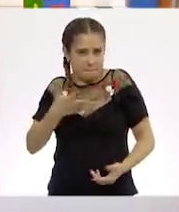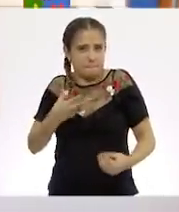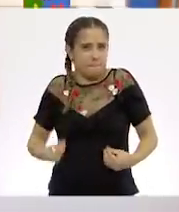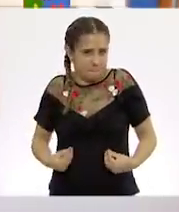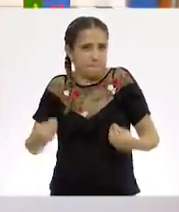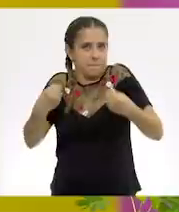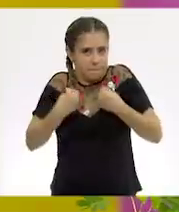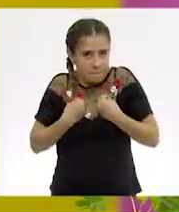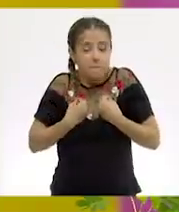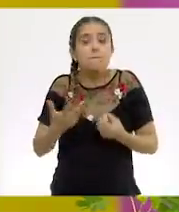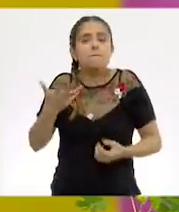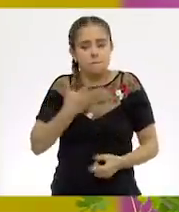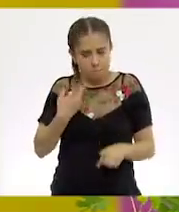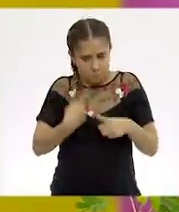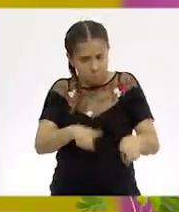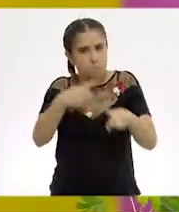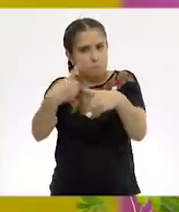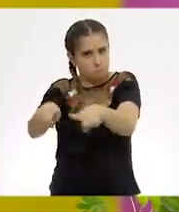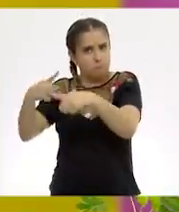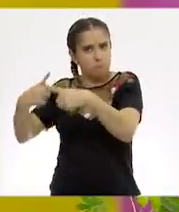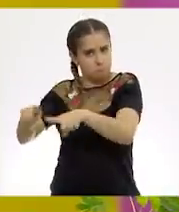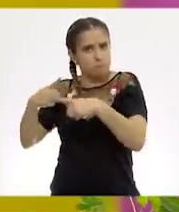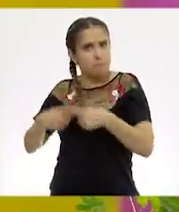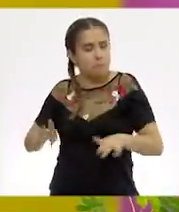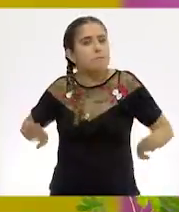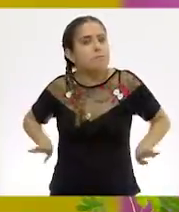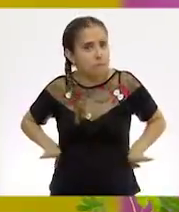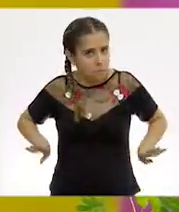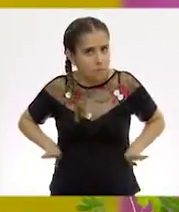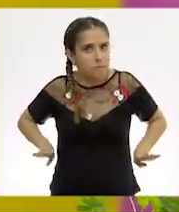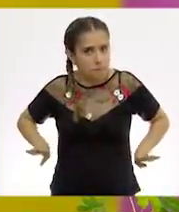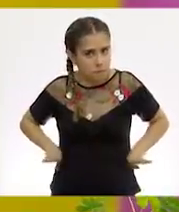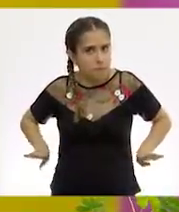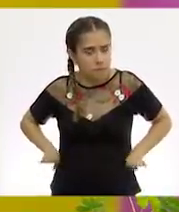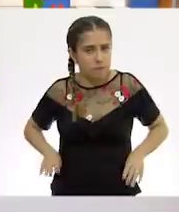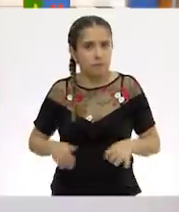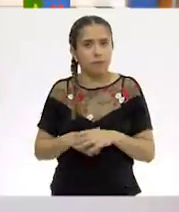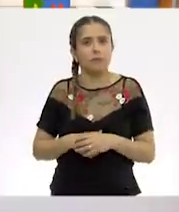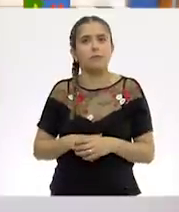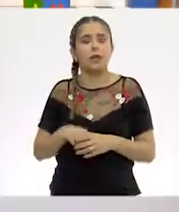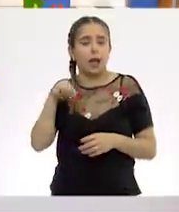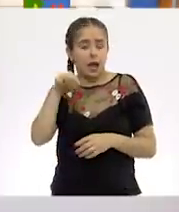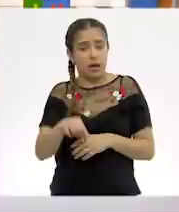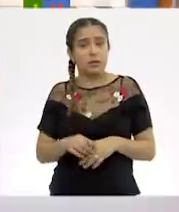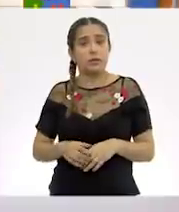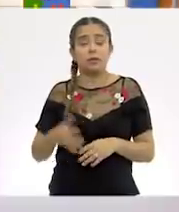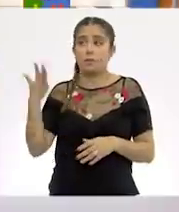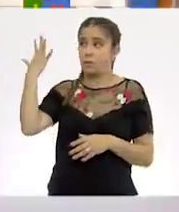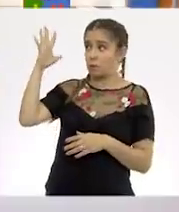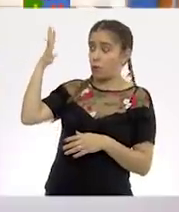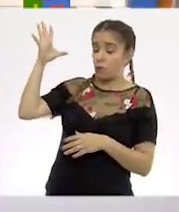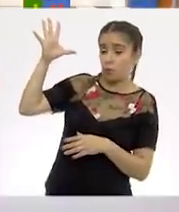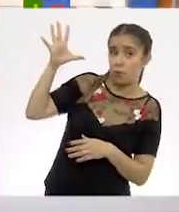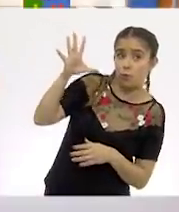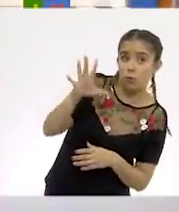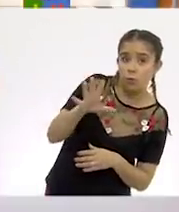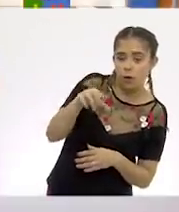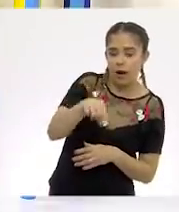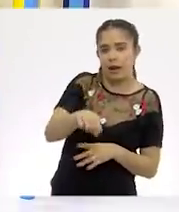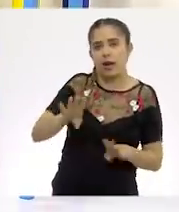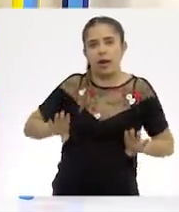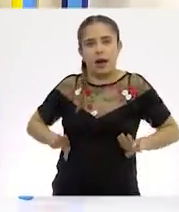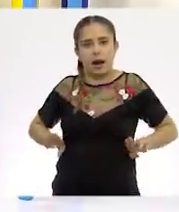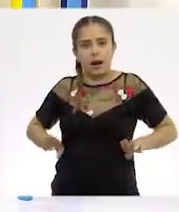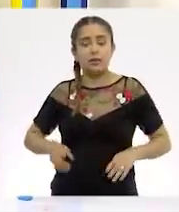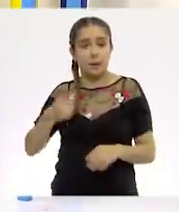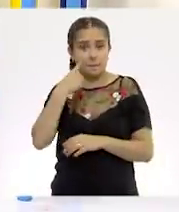tener diferentes características y van a reaccionar de acuerdo a la luz del día. Es decir, si